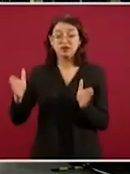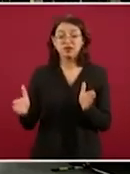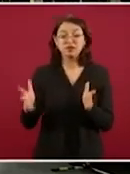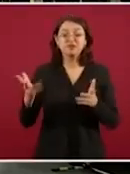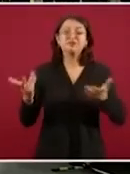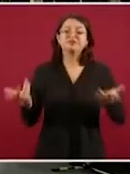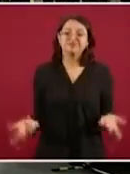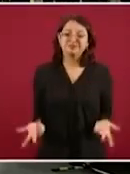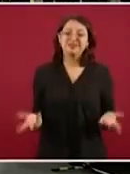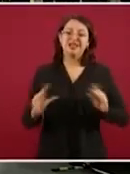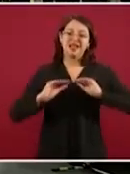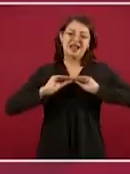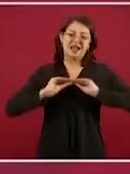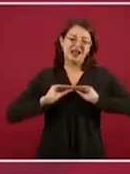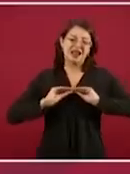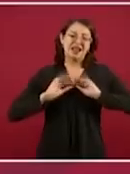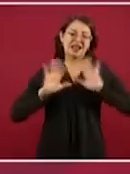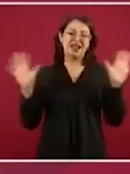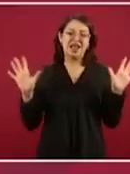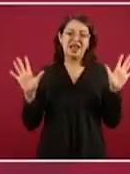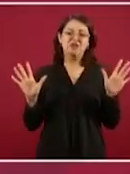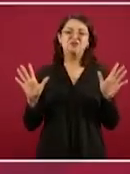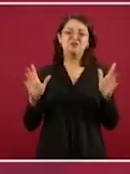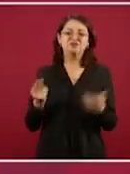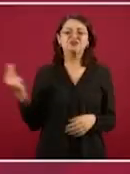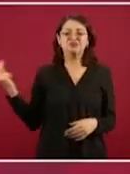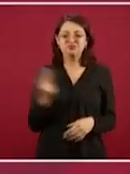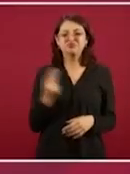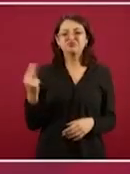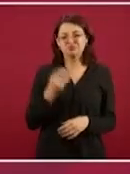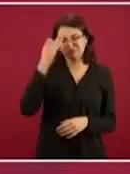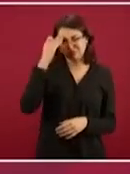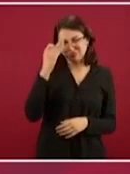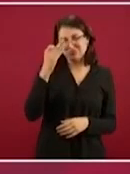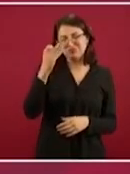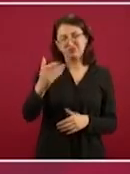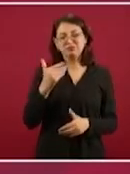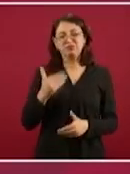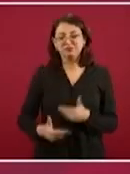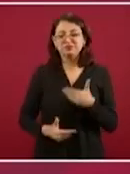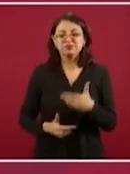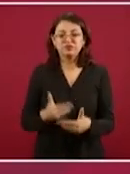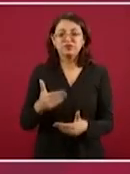y claro que va a llevar tiempo. Miren,